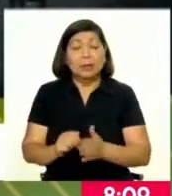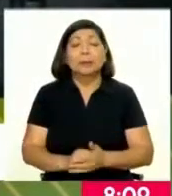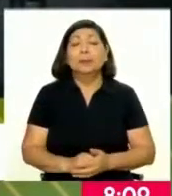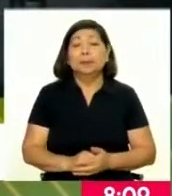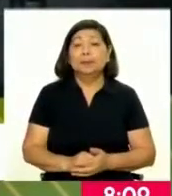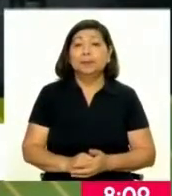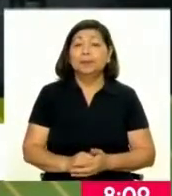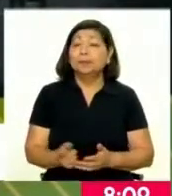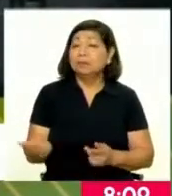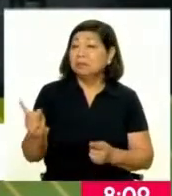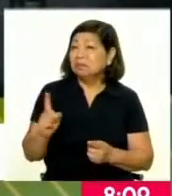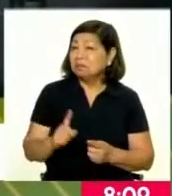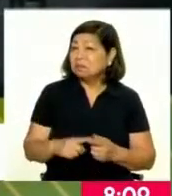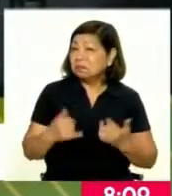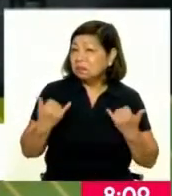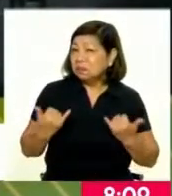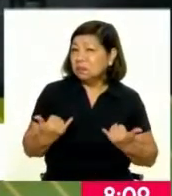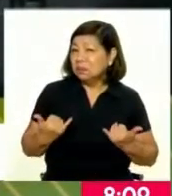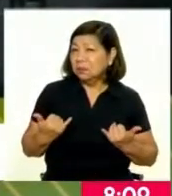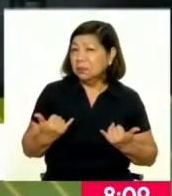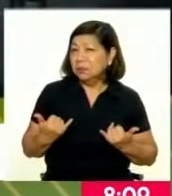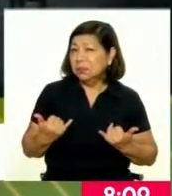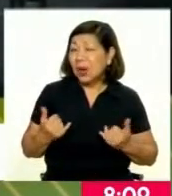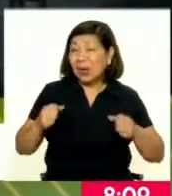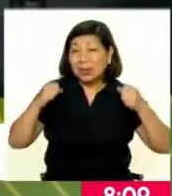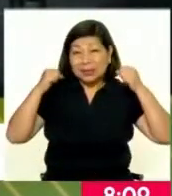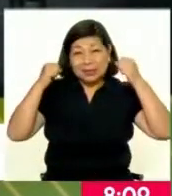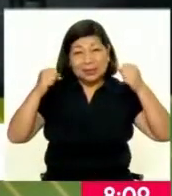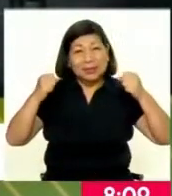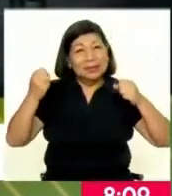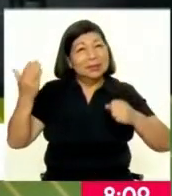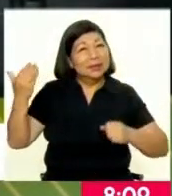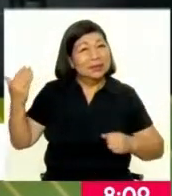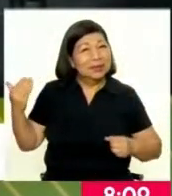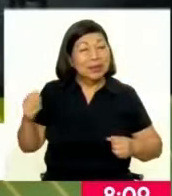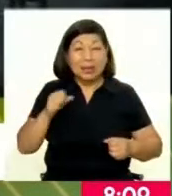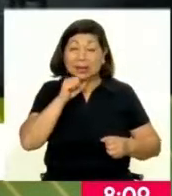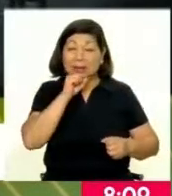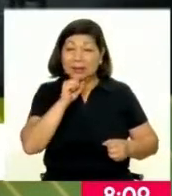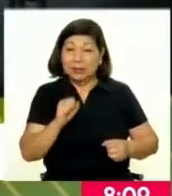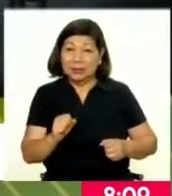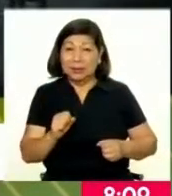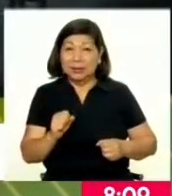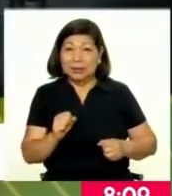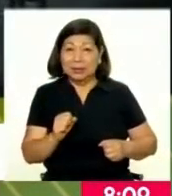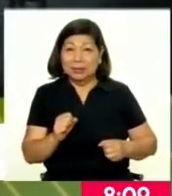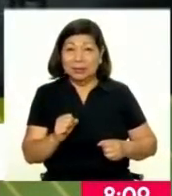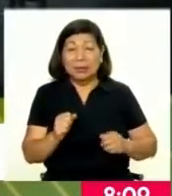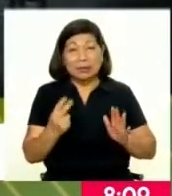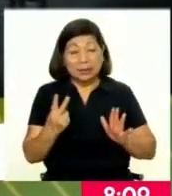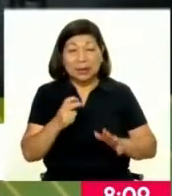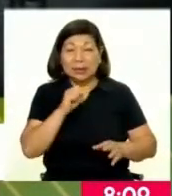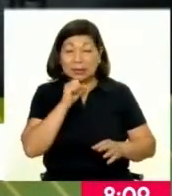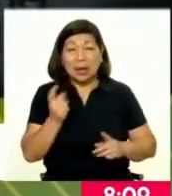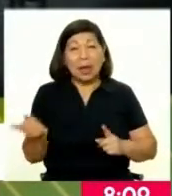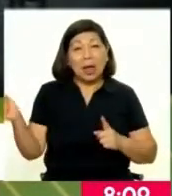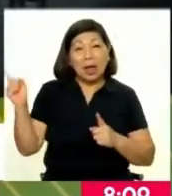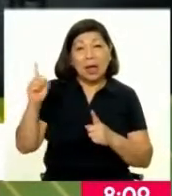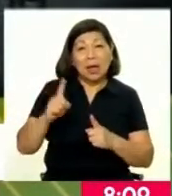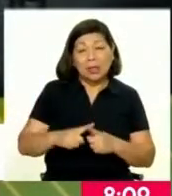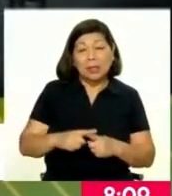¿no? Desde las manifestaciones producidas en diciembre, el 7 de diciembre,